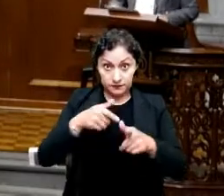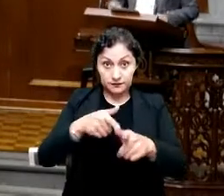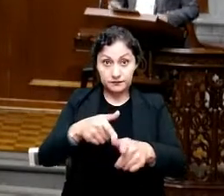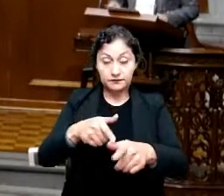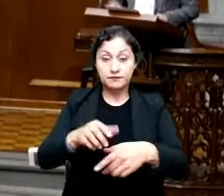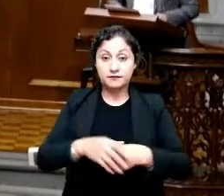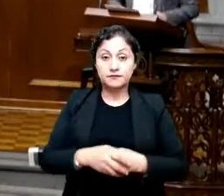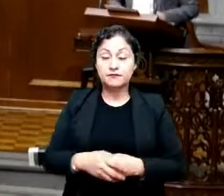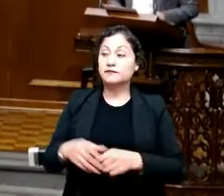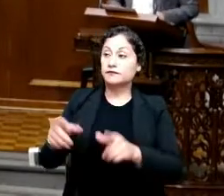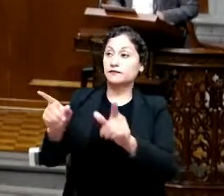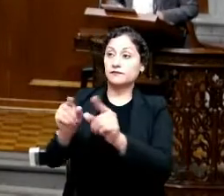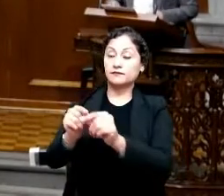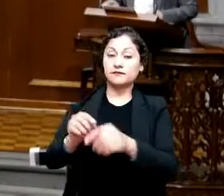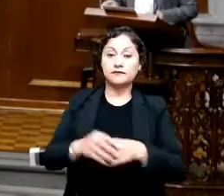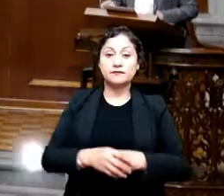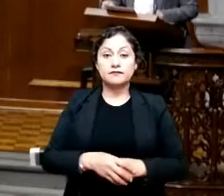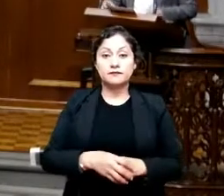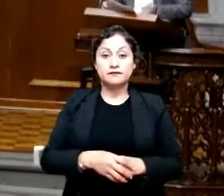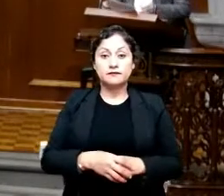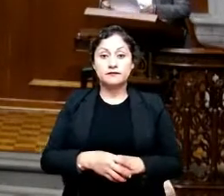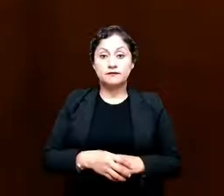por favor